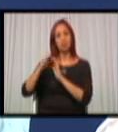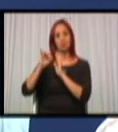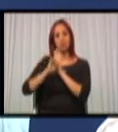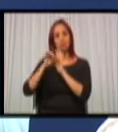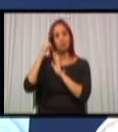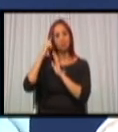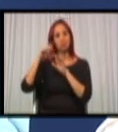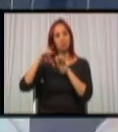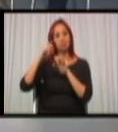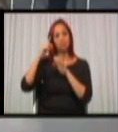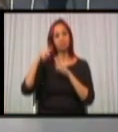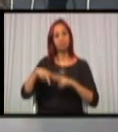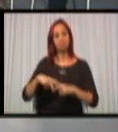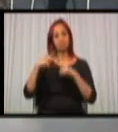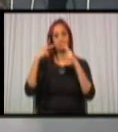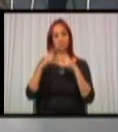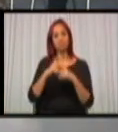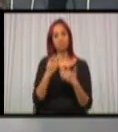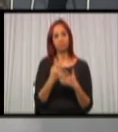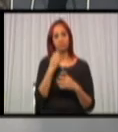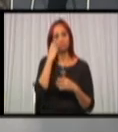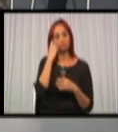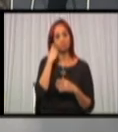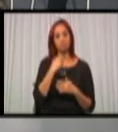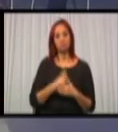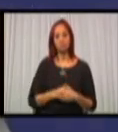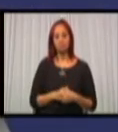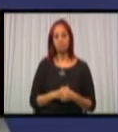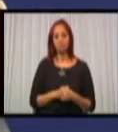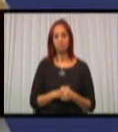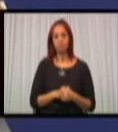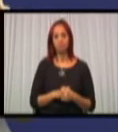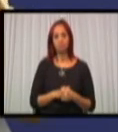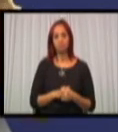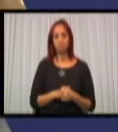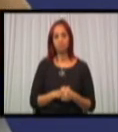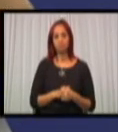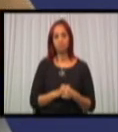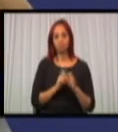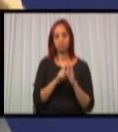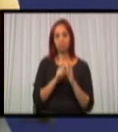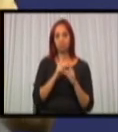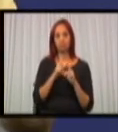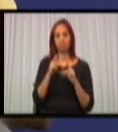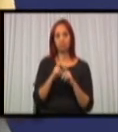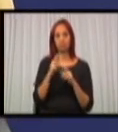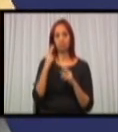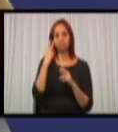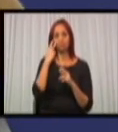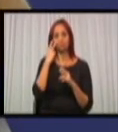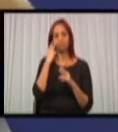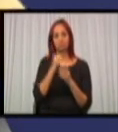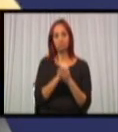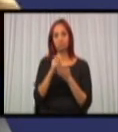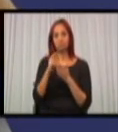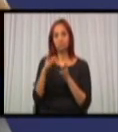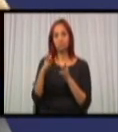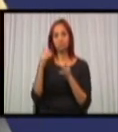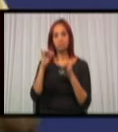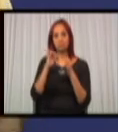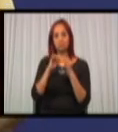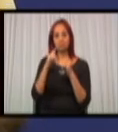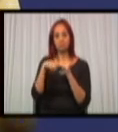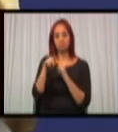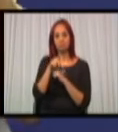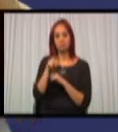cantón para vivir. Bien, don Oscar. Bueno, muchas gracias. Un minuto es corto, pero vean, mateños, yo estoy aquí es